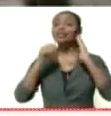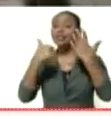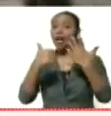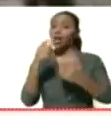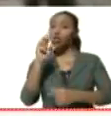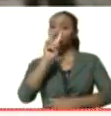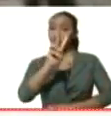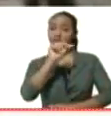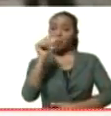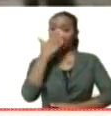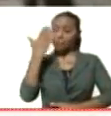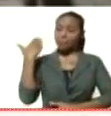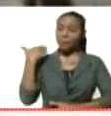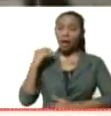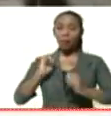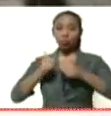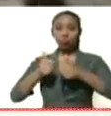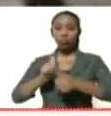2 semanas exactamente.